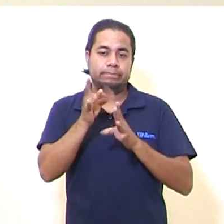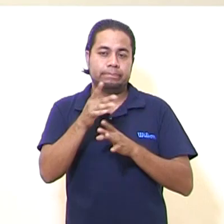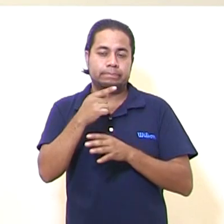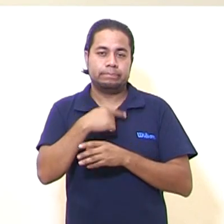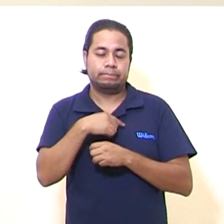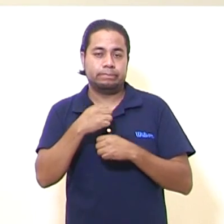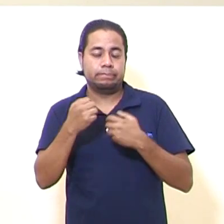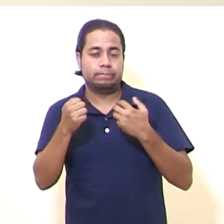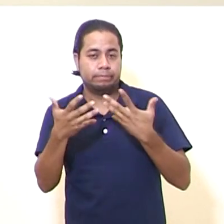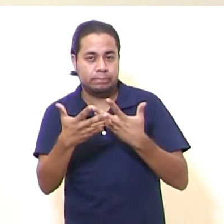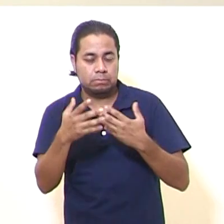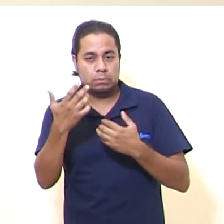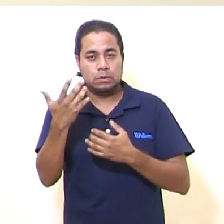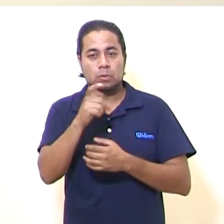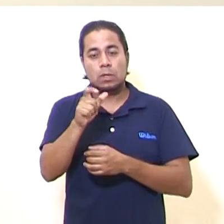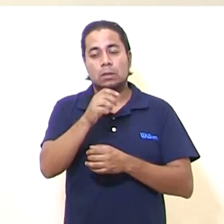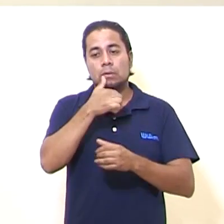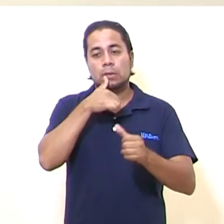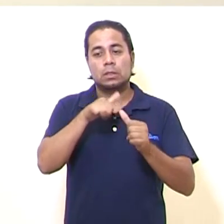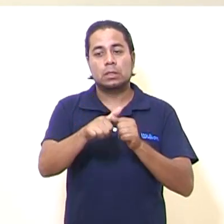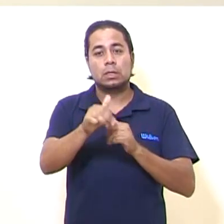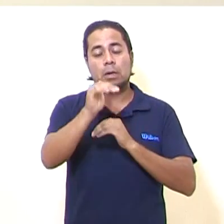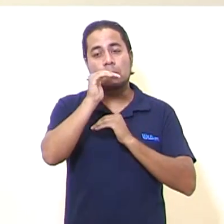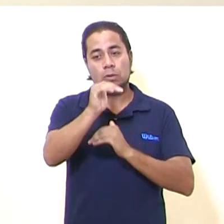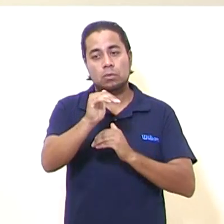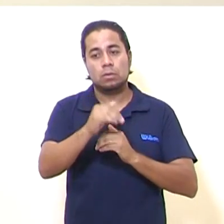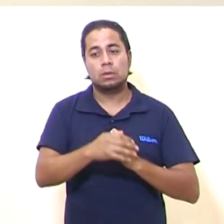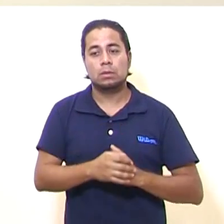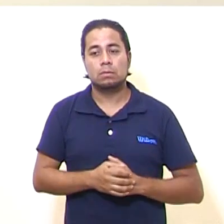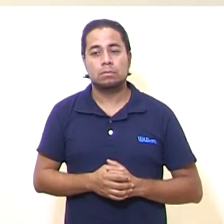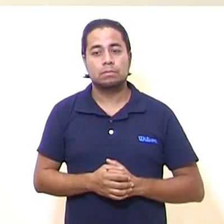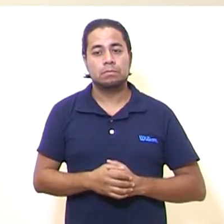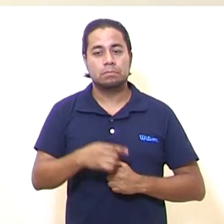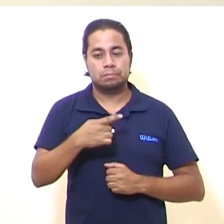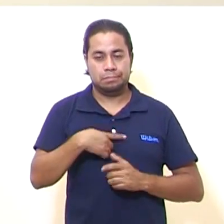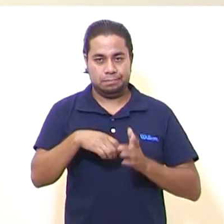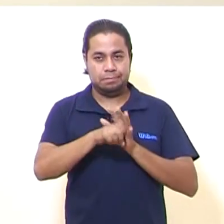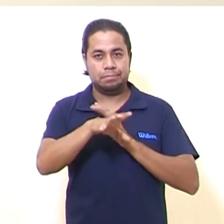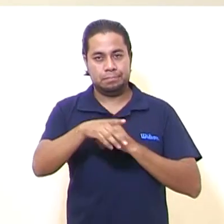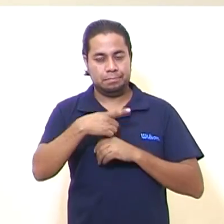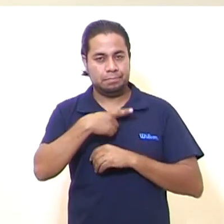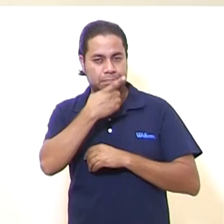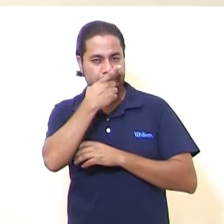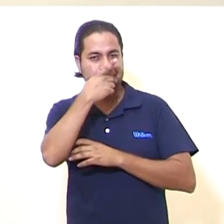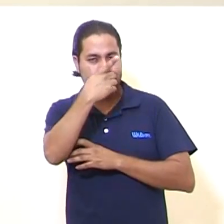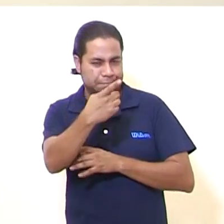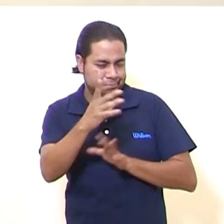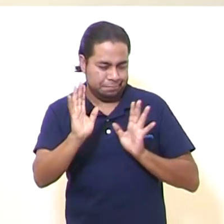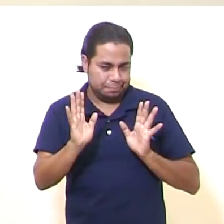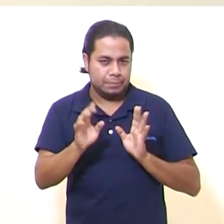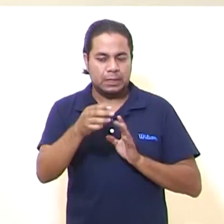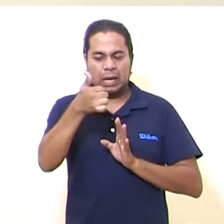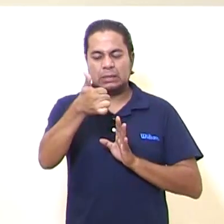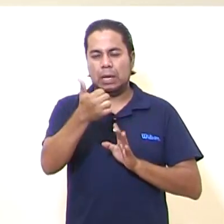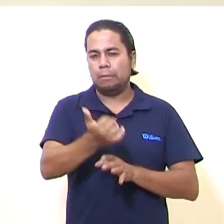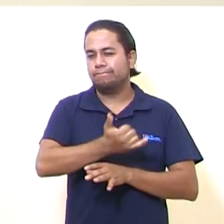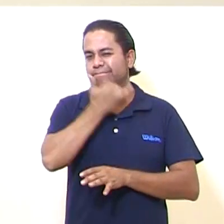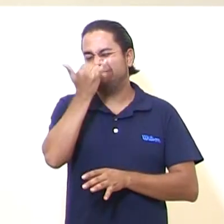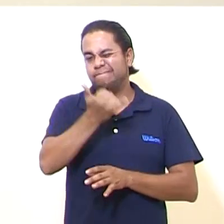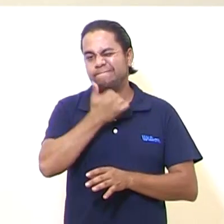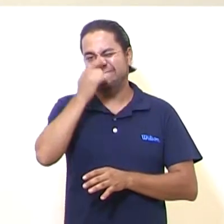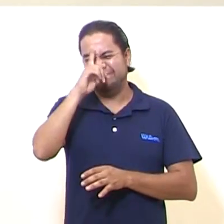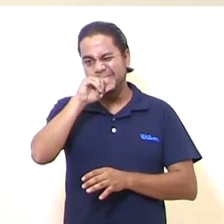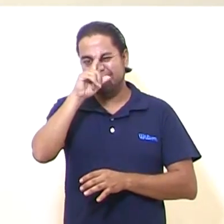de utilizar las mayúsculas. Te voy a mencionar 6 errores que nosotros